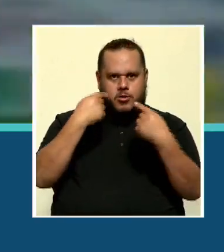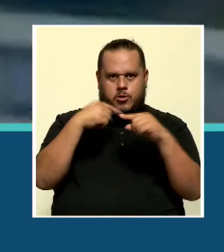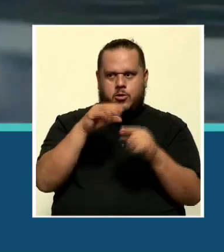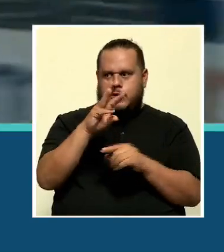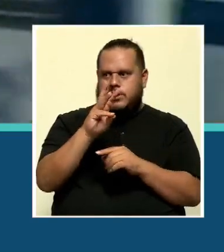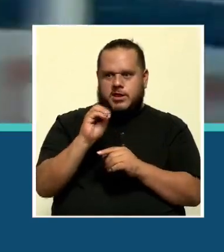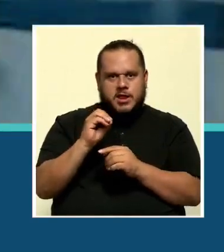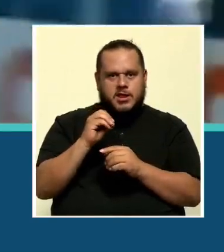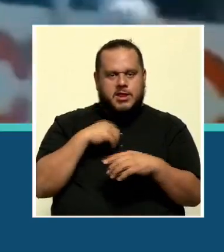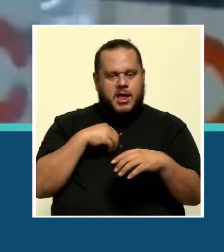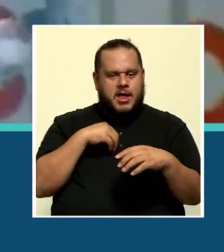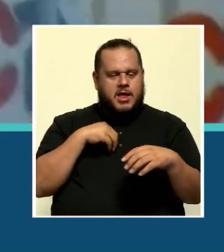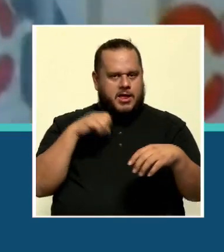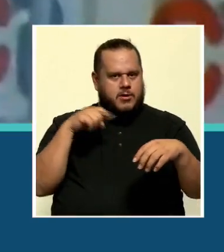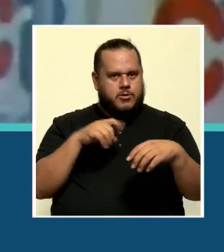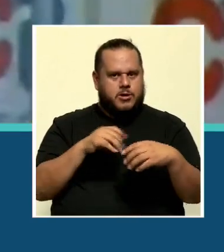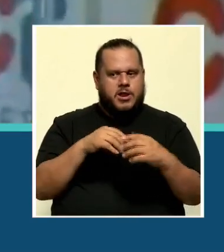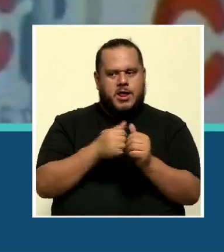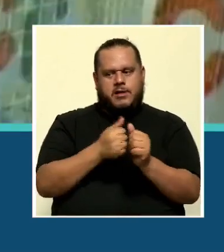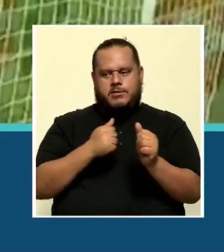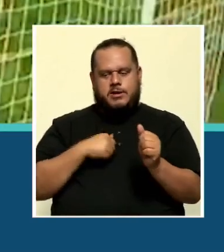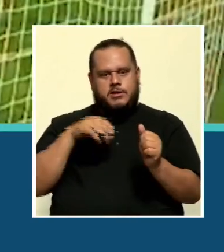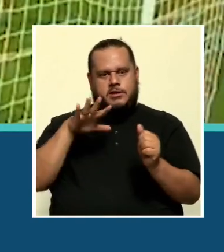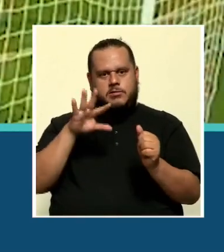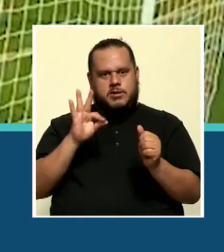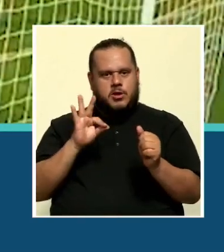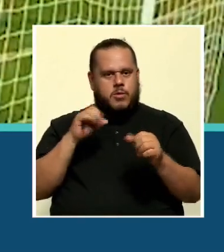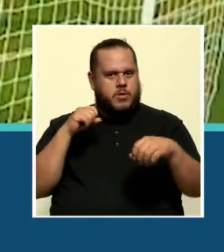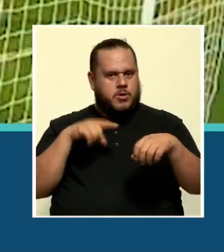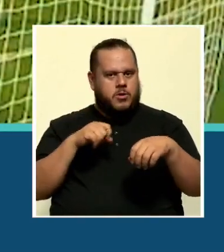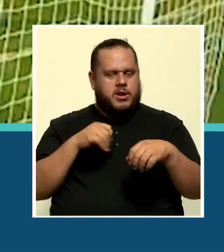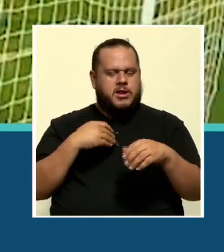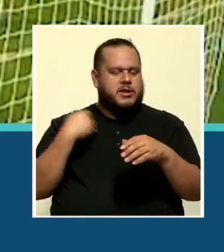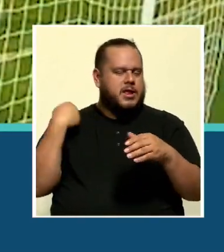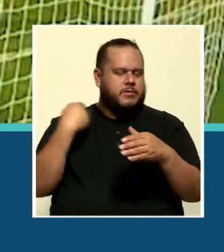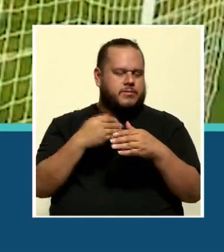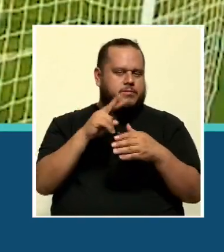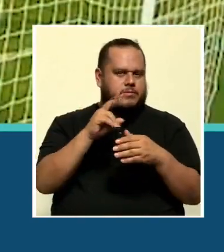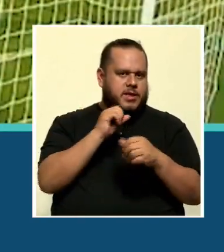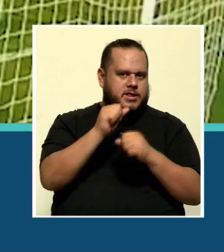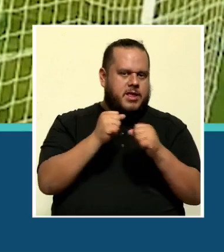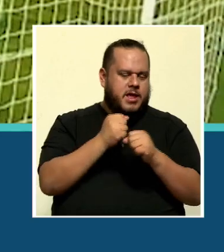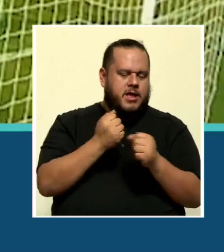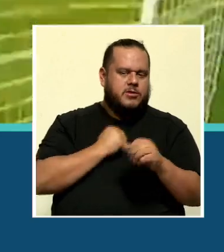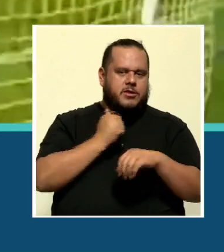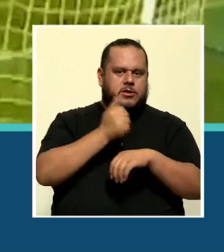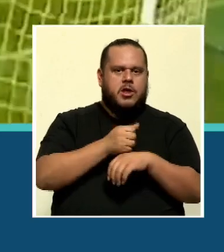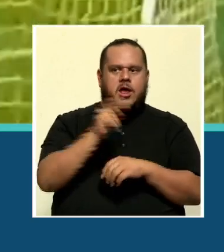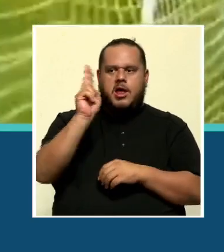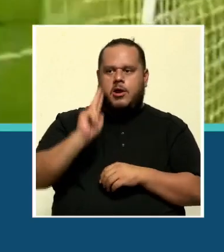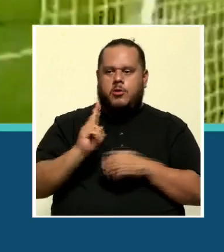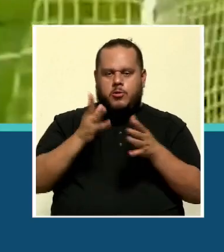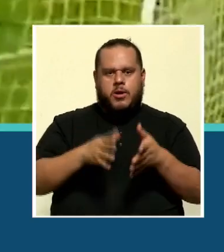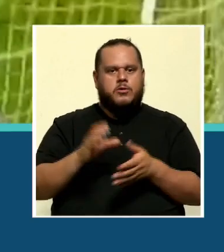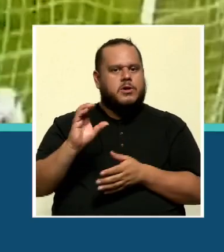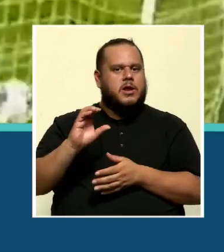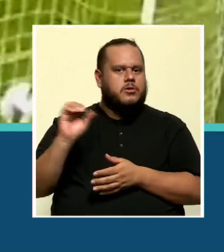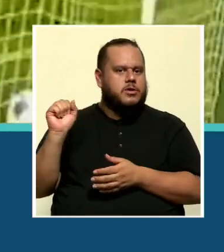conquistas y con ello dejó atrás la marca de 59 tantos que desde hace casi 20 años había establecido el uruguayo Claudio